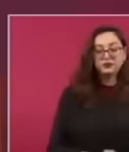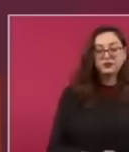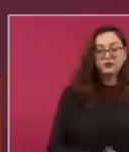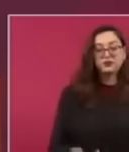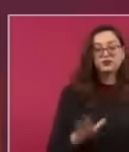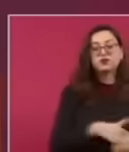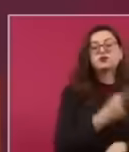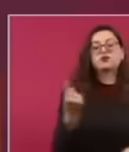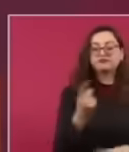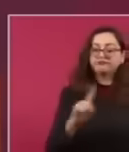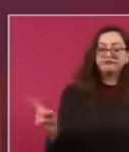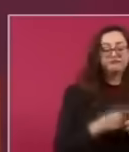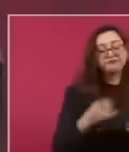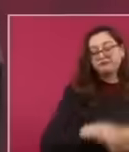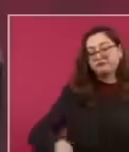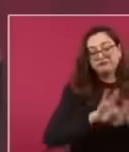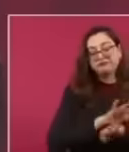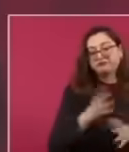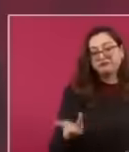por encima de todo está la justicia.